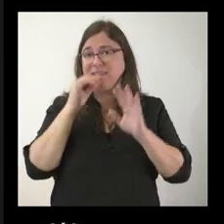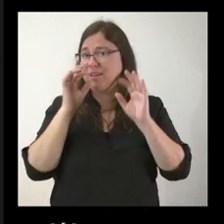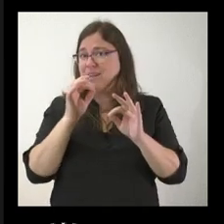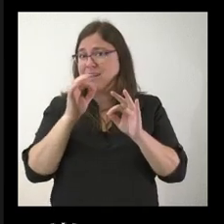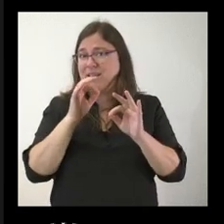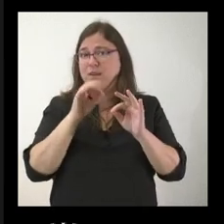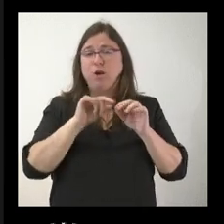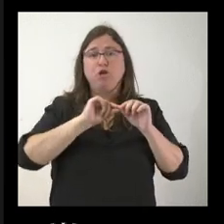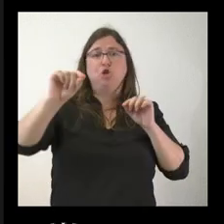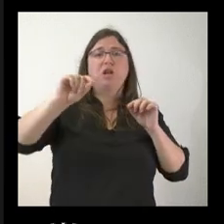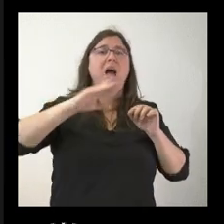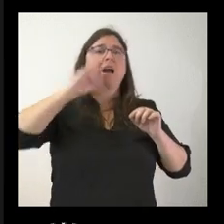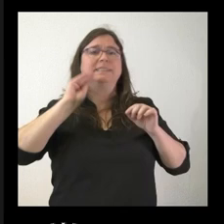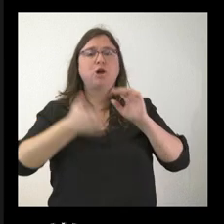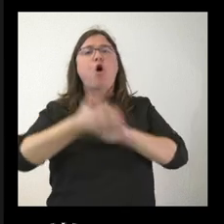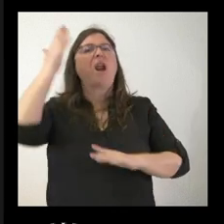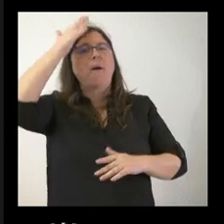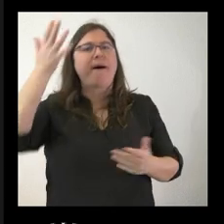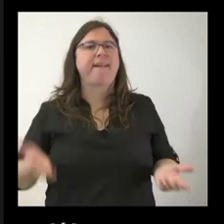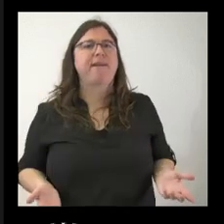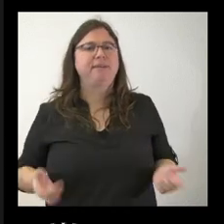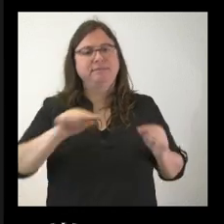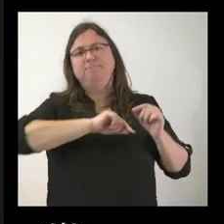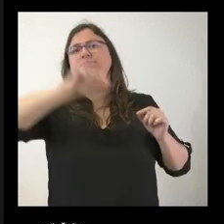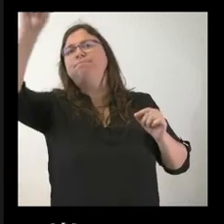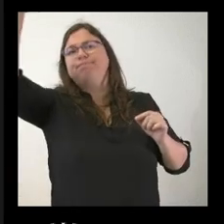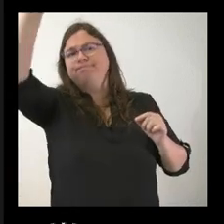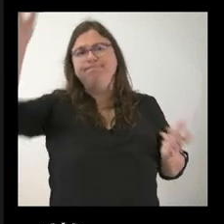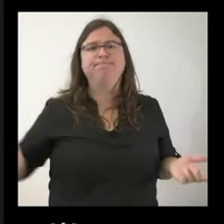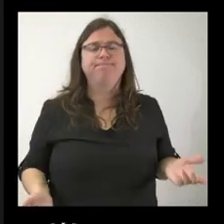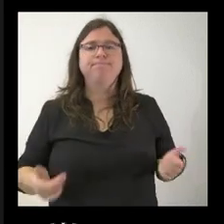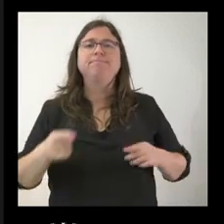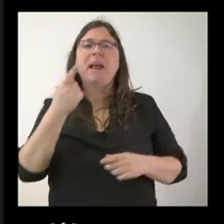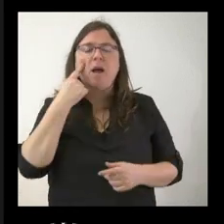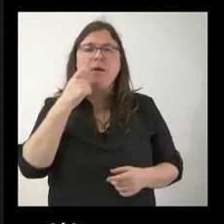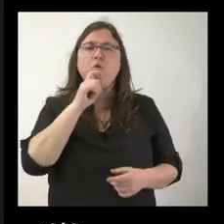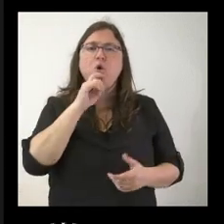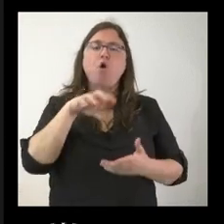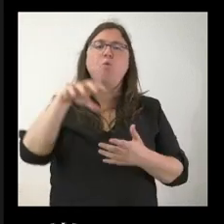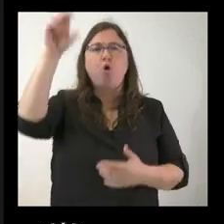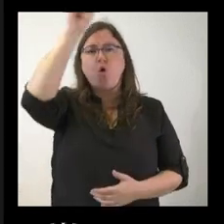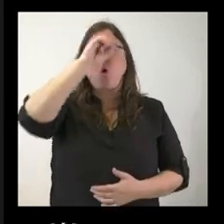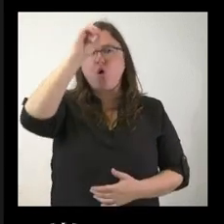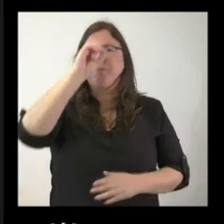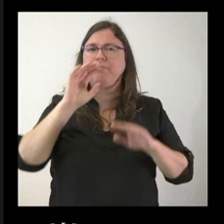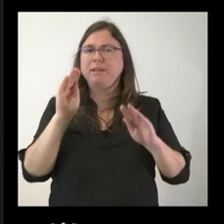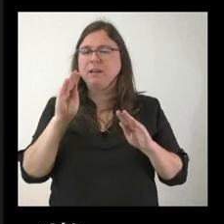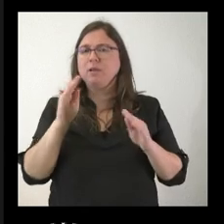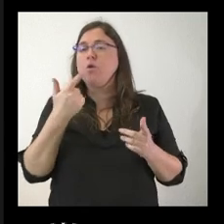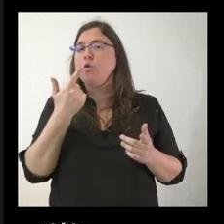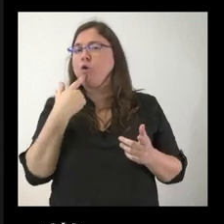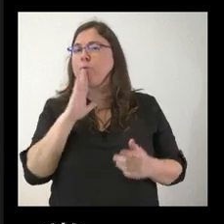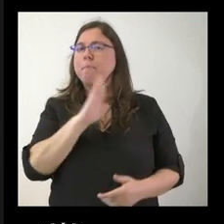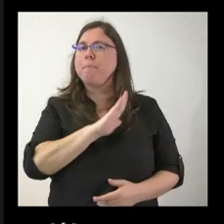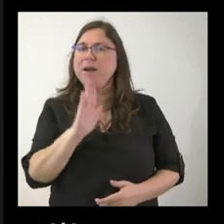castejón hacia hacia navarra no sé si la junta de Castillo tiene una postura en Cómo Cuál sería la forma idónea de incluir a